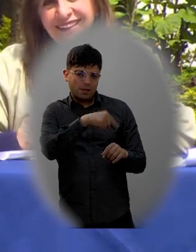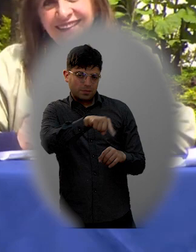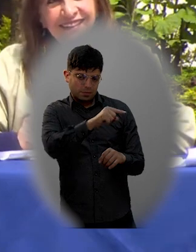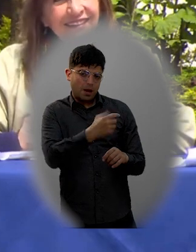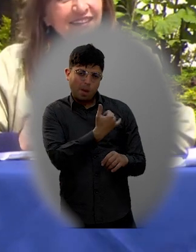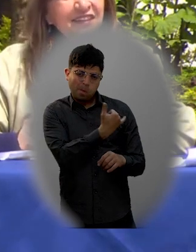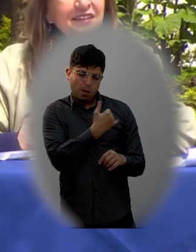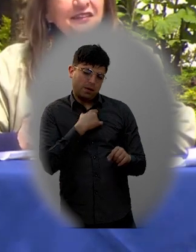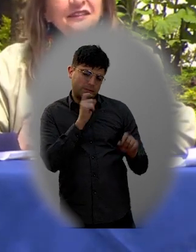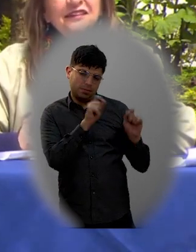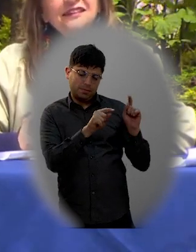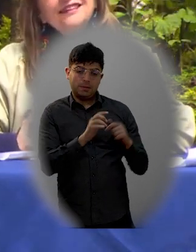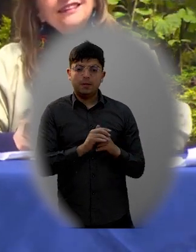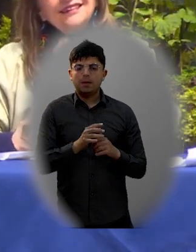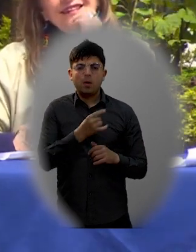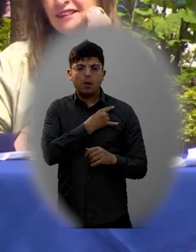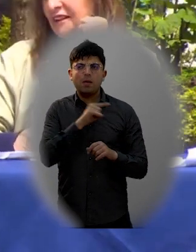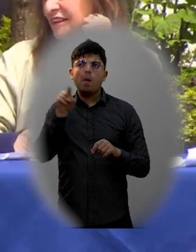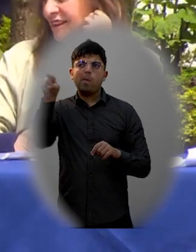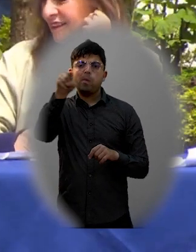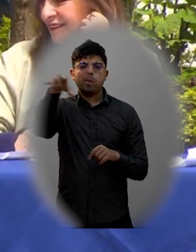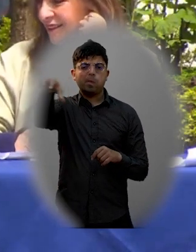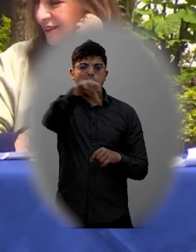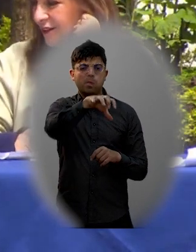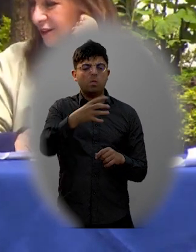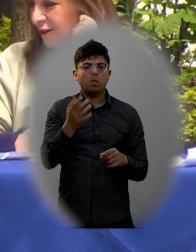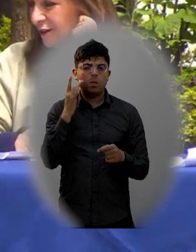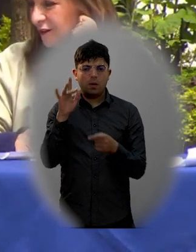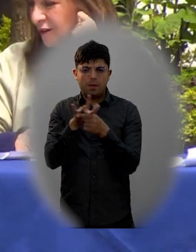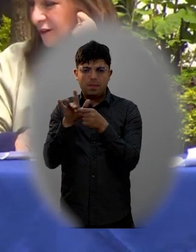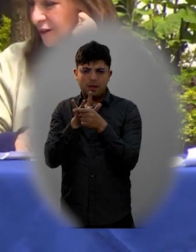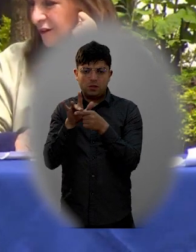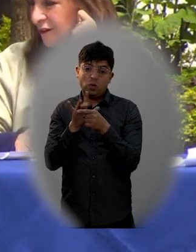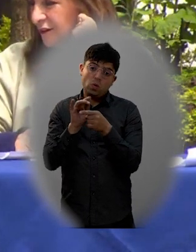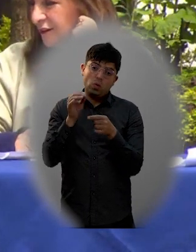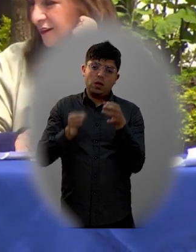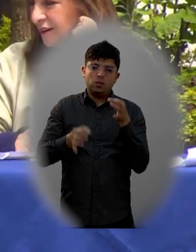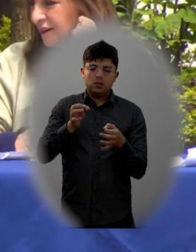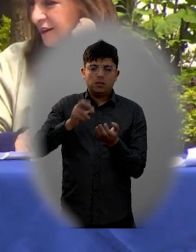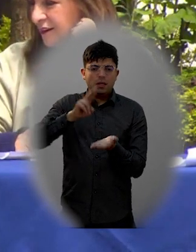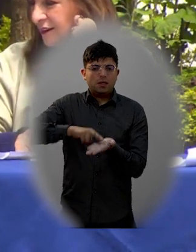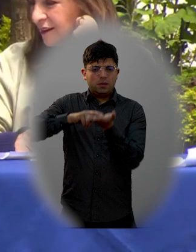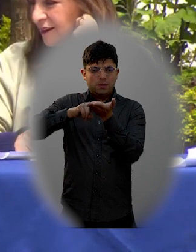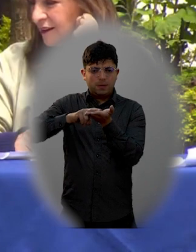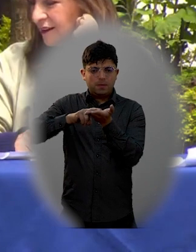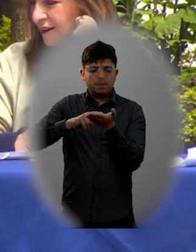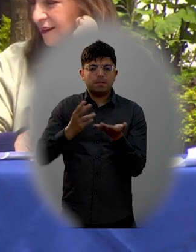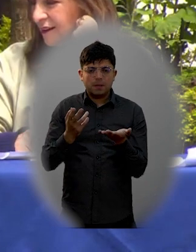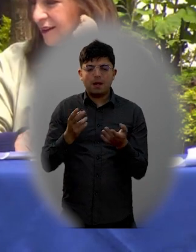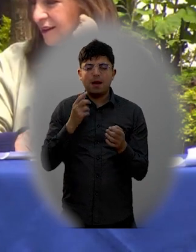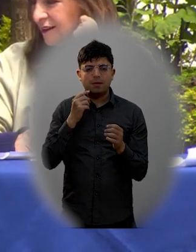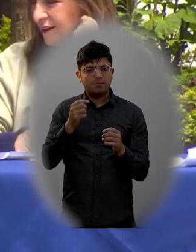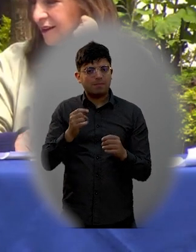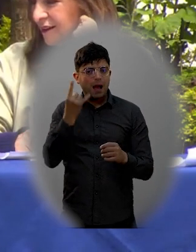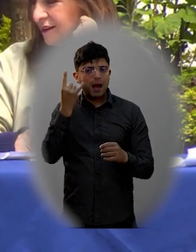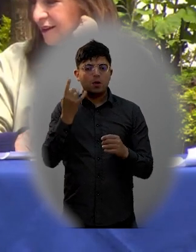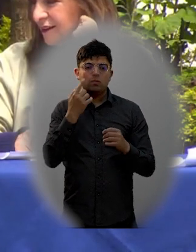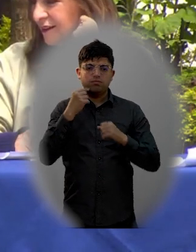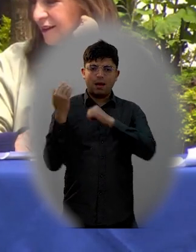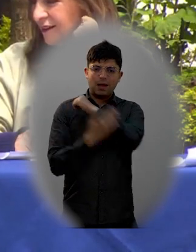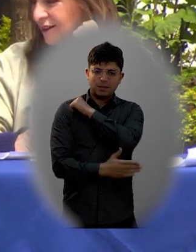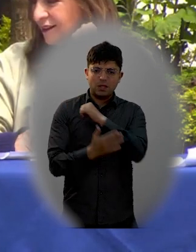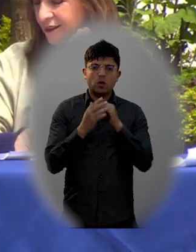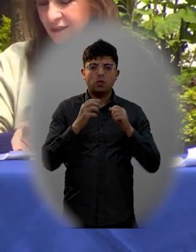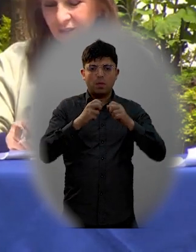hay que aprovecharlas. ¿Tienen las universidades en la implementación de una justicia restaurativa en la sanción de las violencias